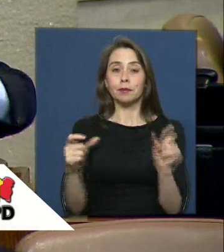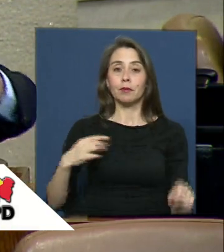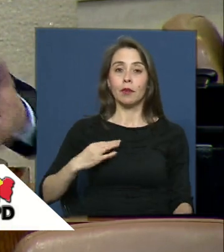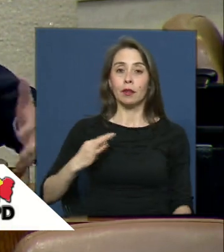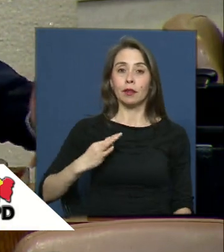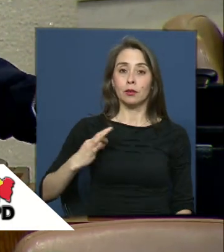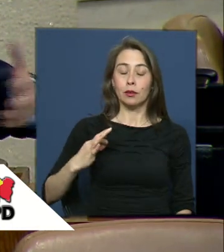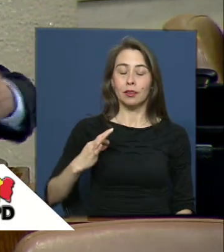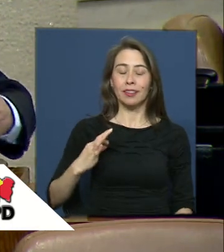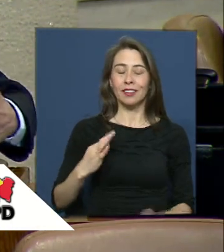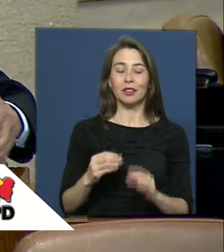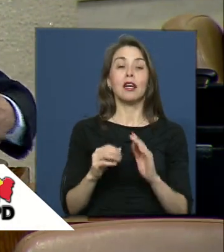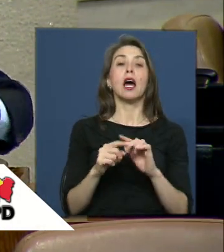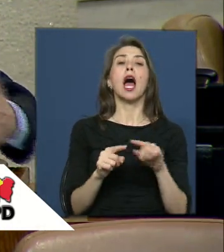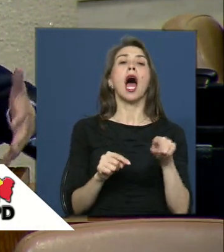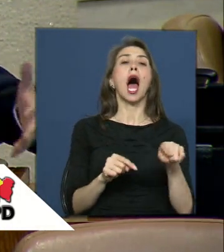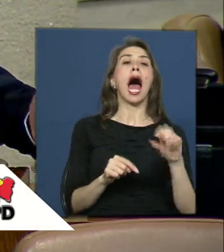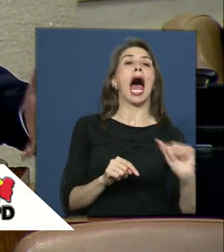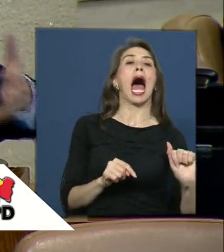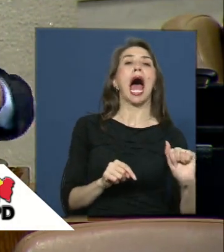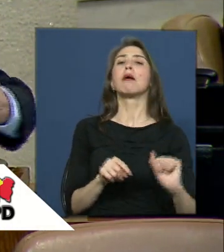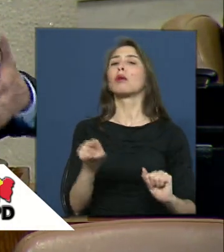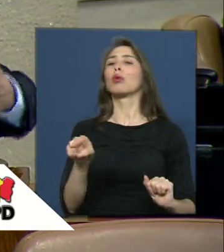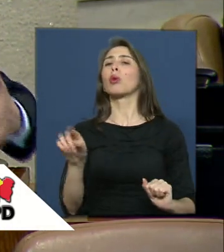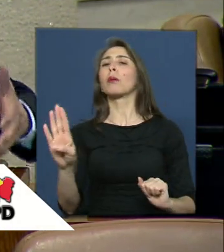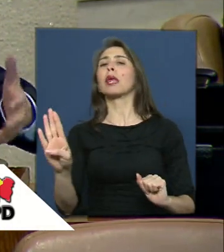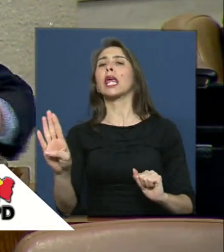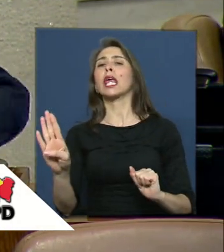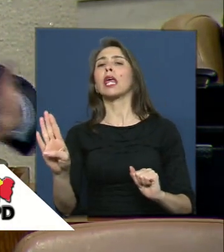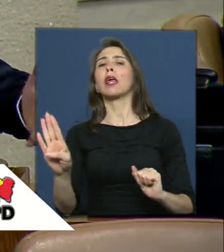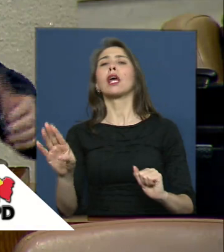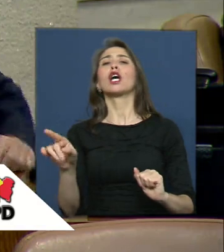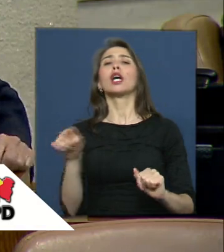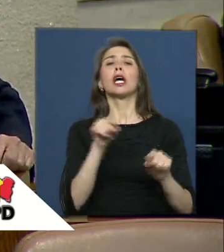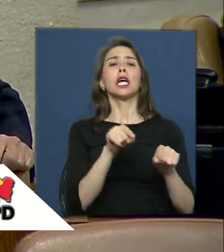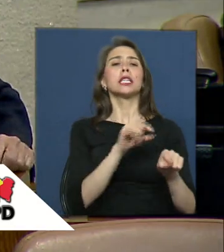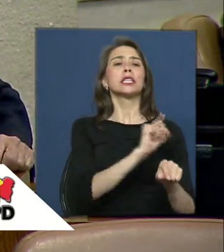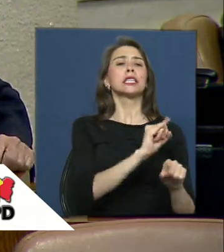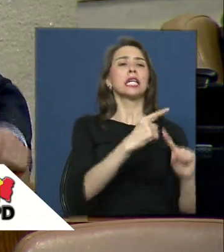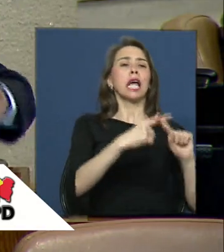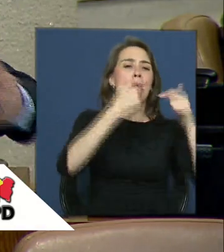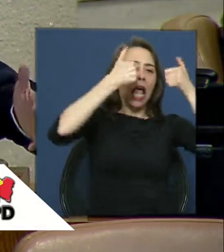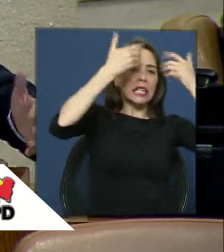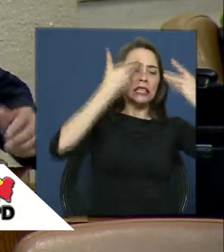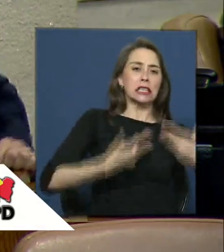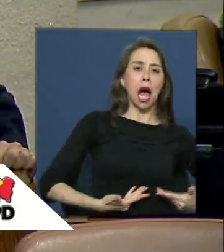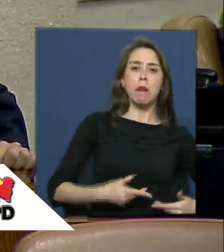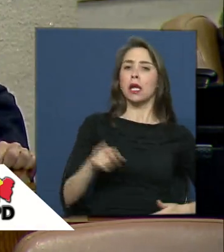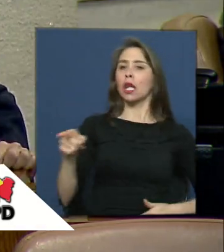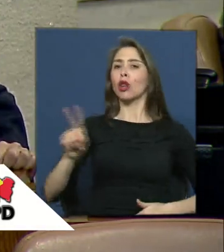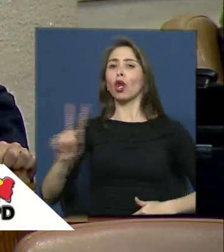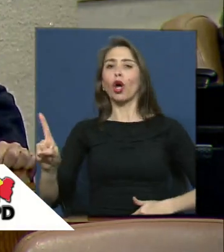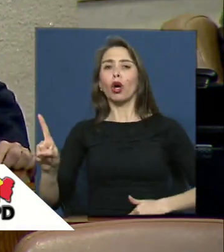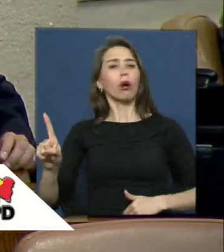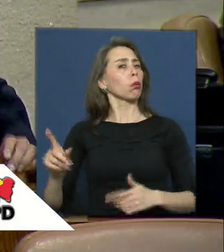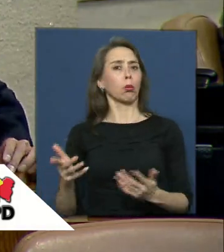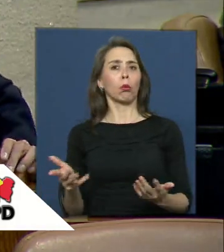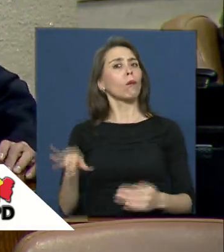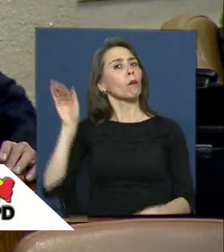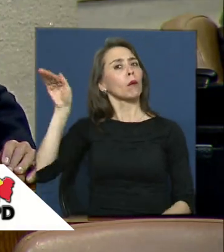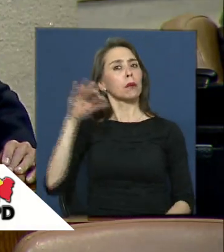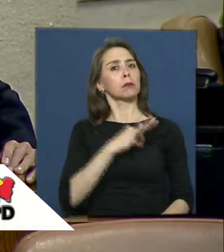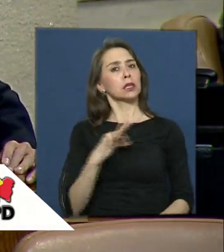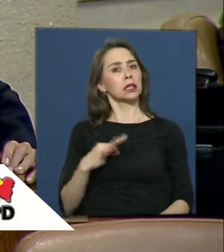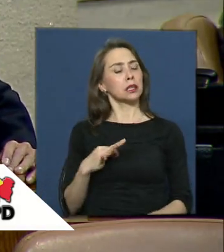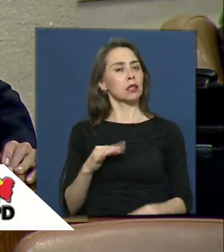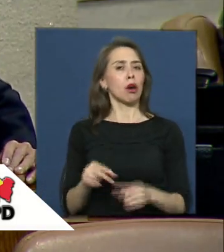de categoría A y de categoría B que puedan acceder a determinados exámenes como ocurre actualmente. Y ahí un llamado al Ministerio también de que